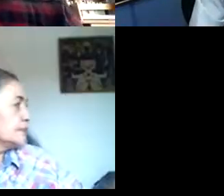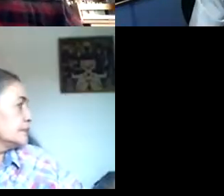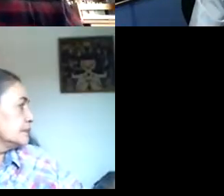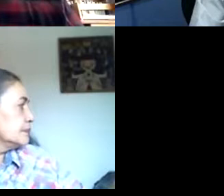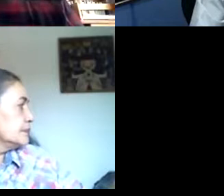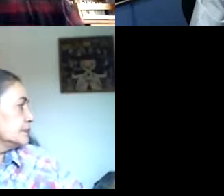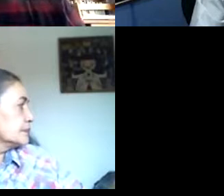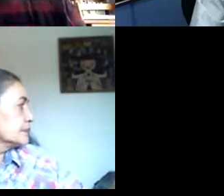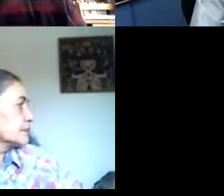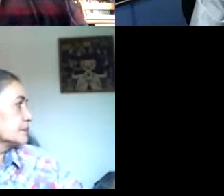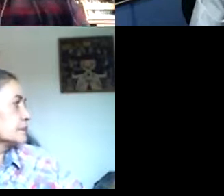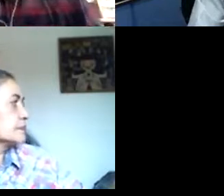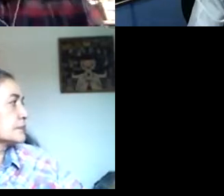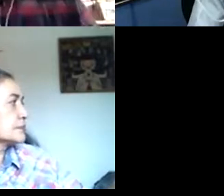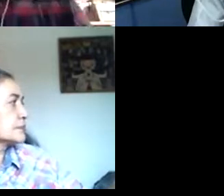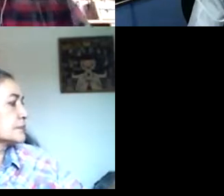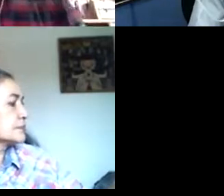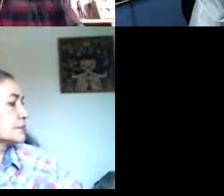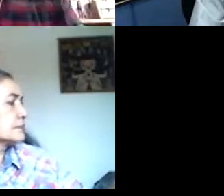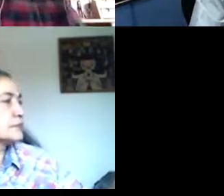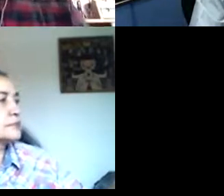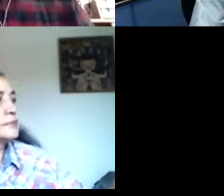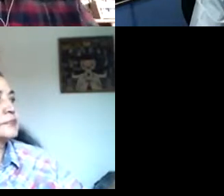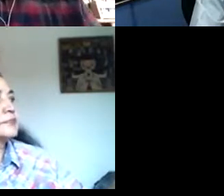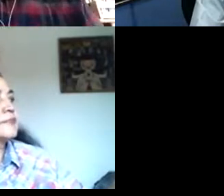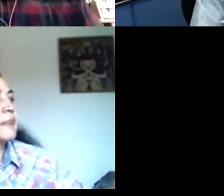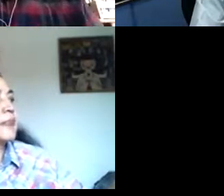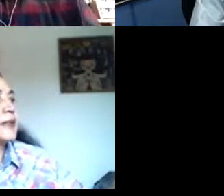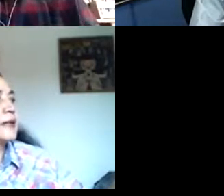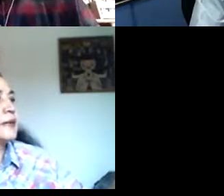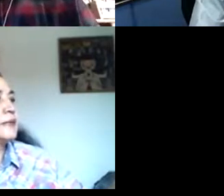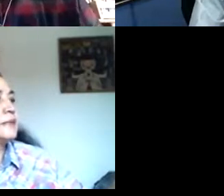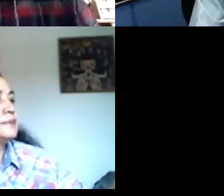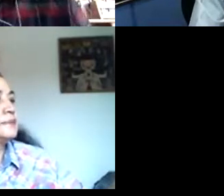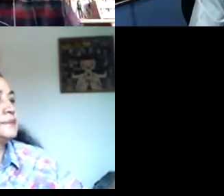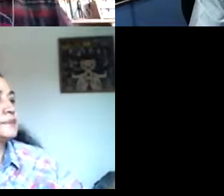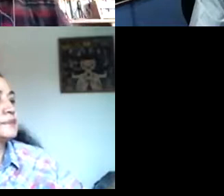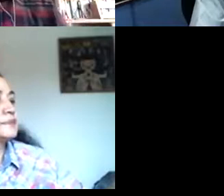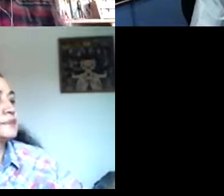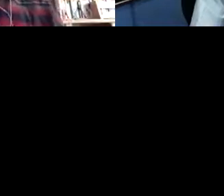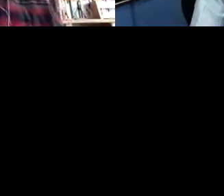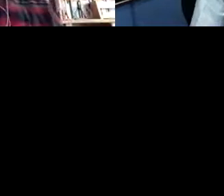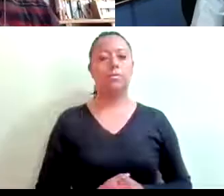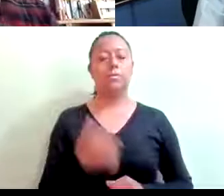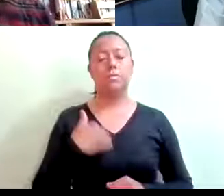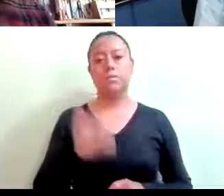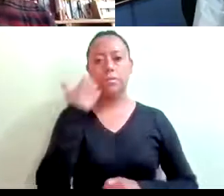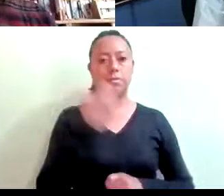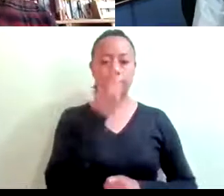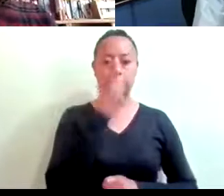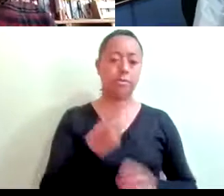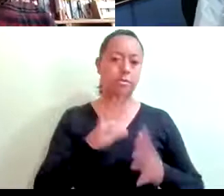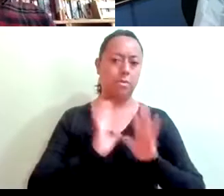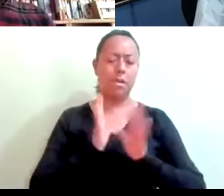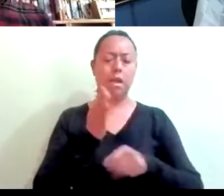quisiera comentar que efectivamente ya en el código actual se establece esa terminología, o